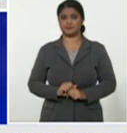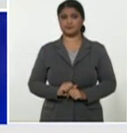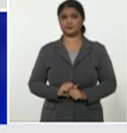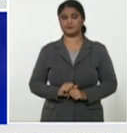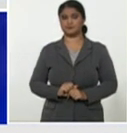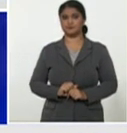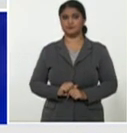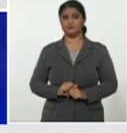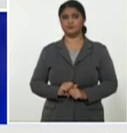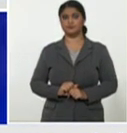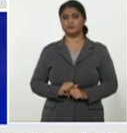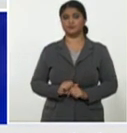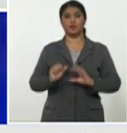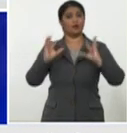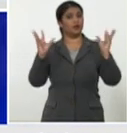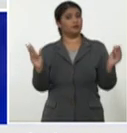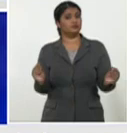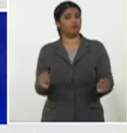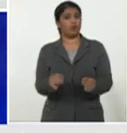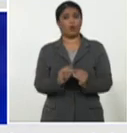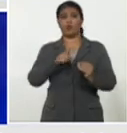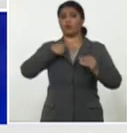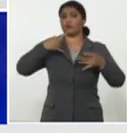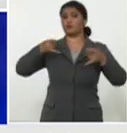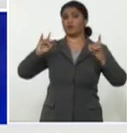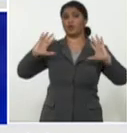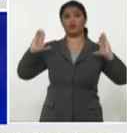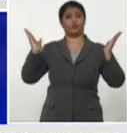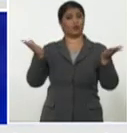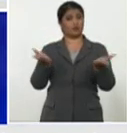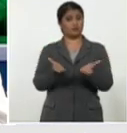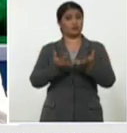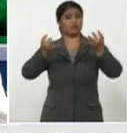ya la suma total de fallecidos sea de